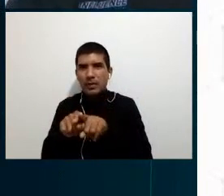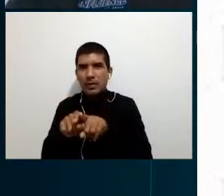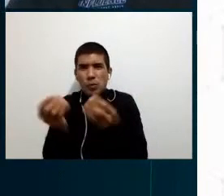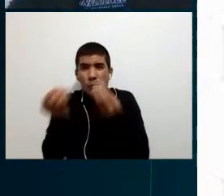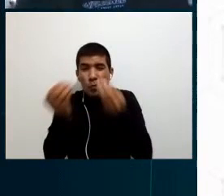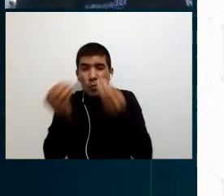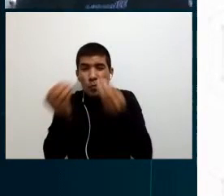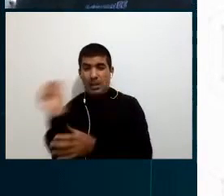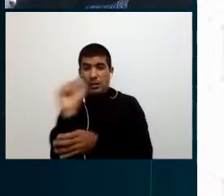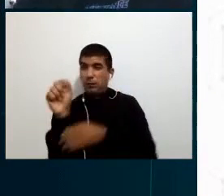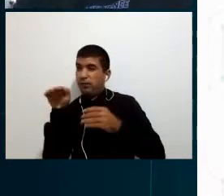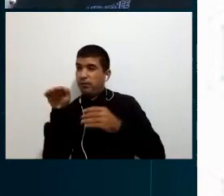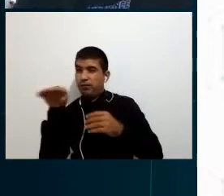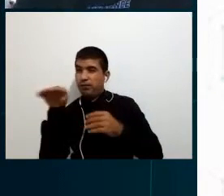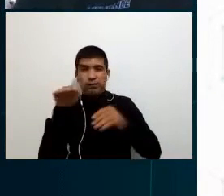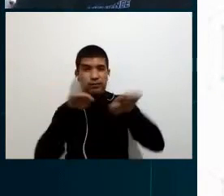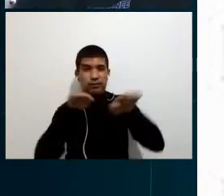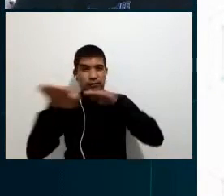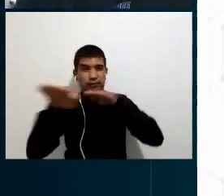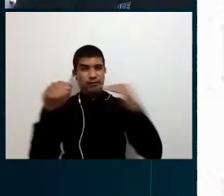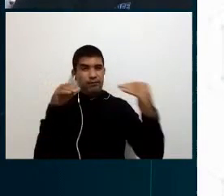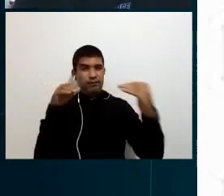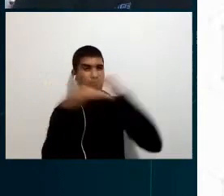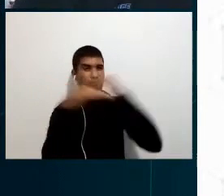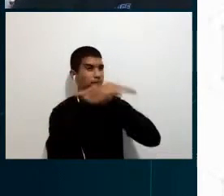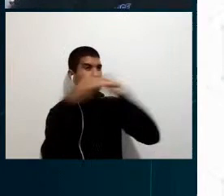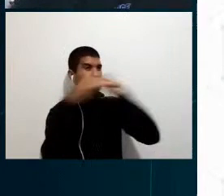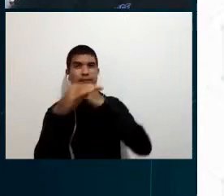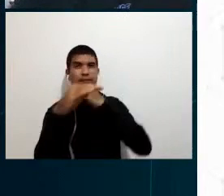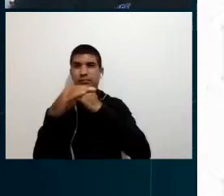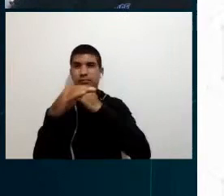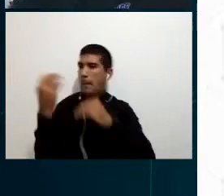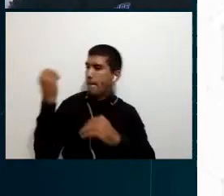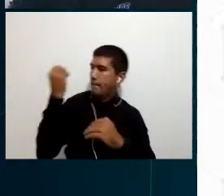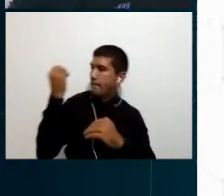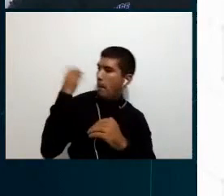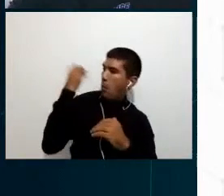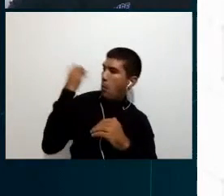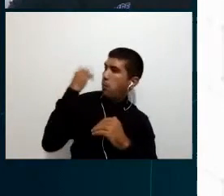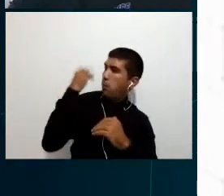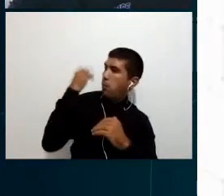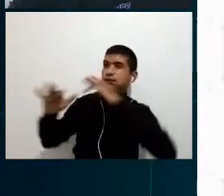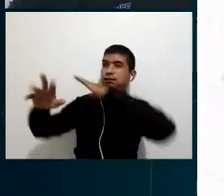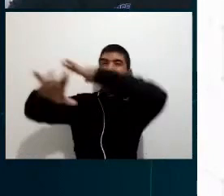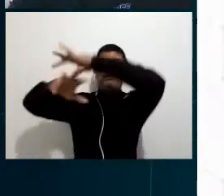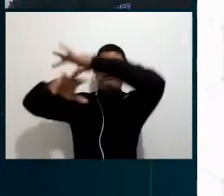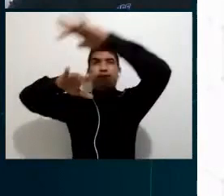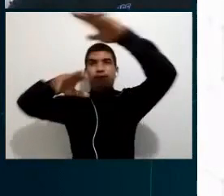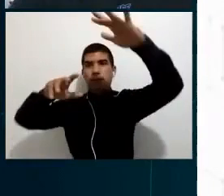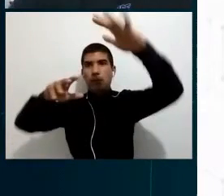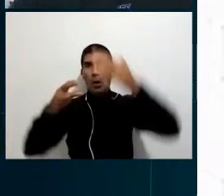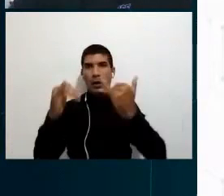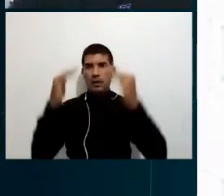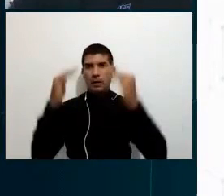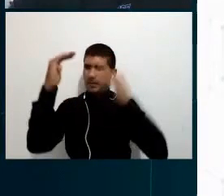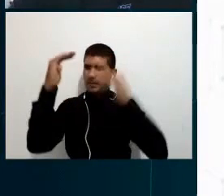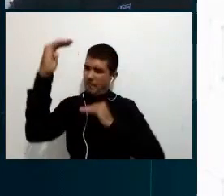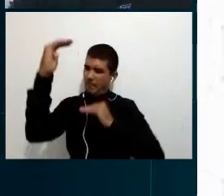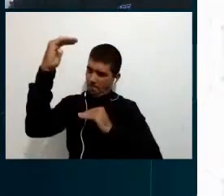Acá cabe resaltar por qué tenemos actualmente la necesidad del SF6.